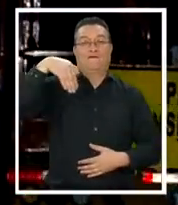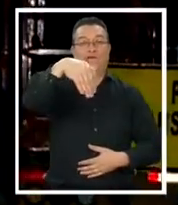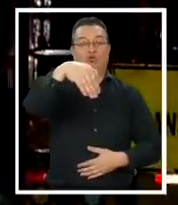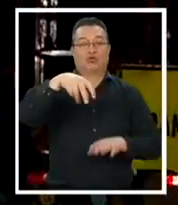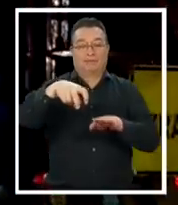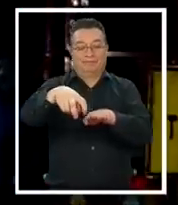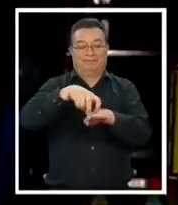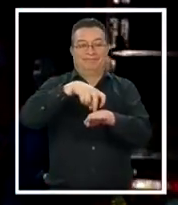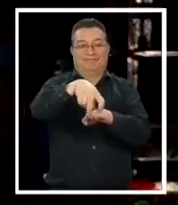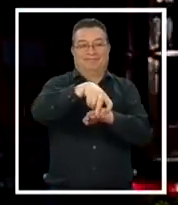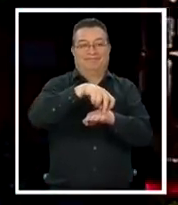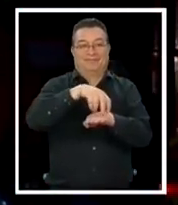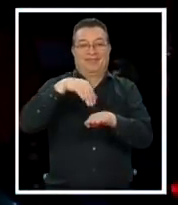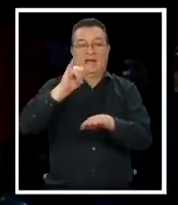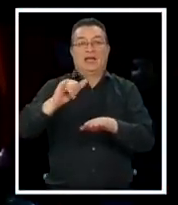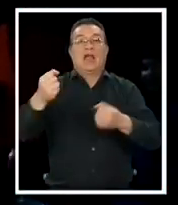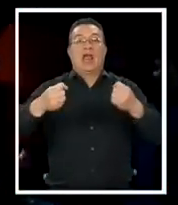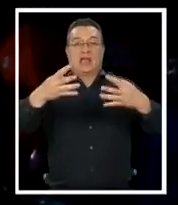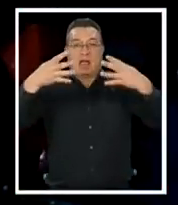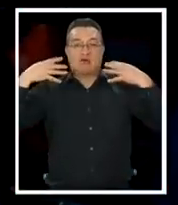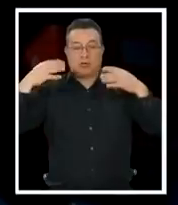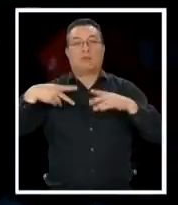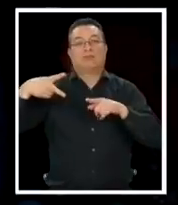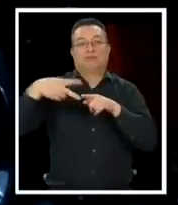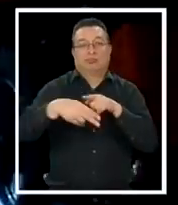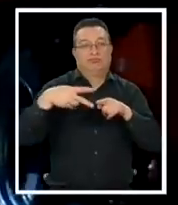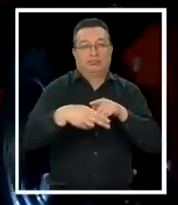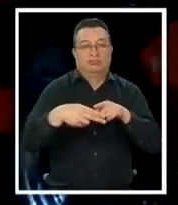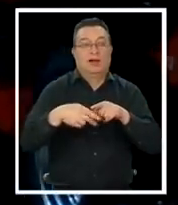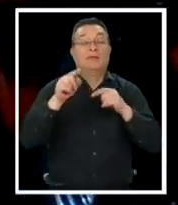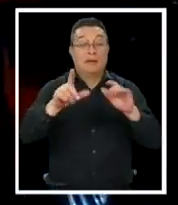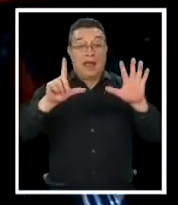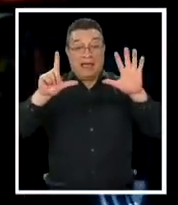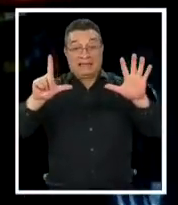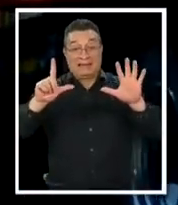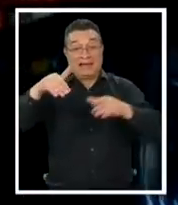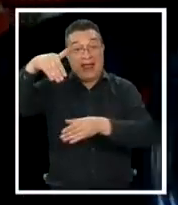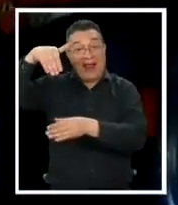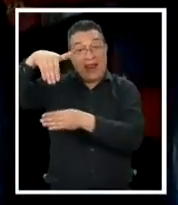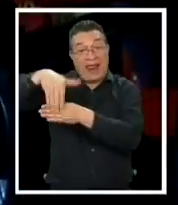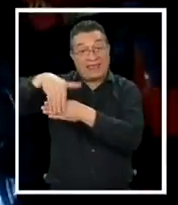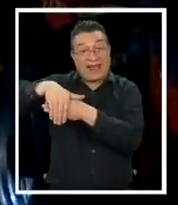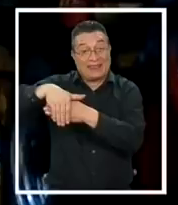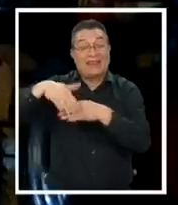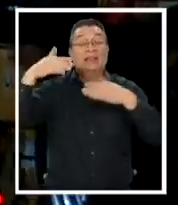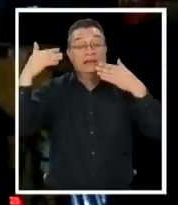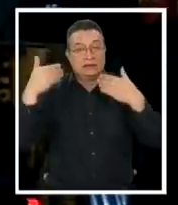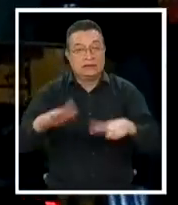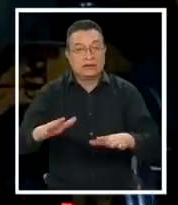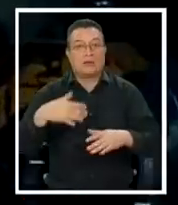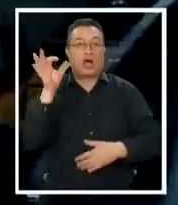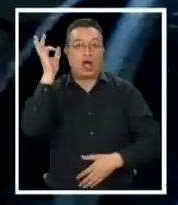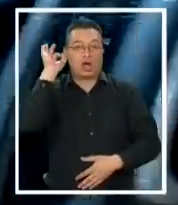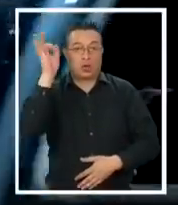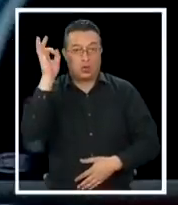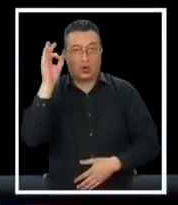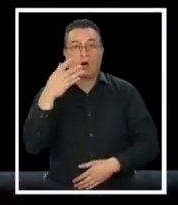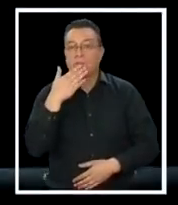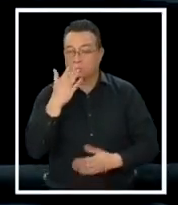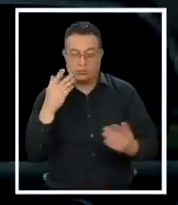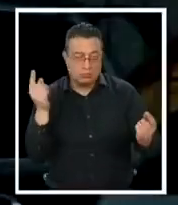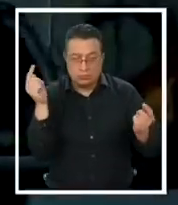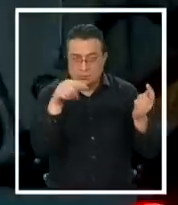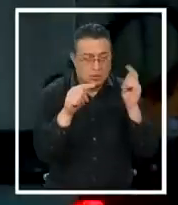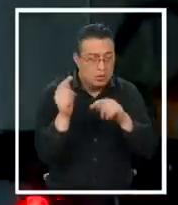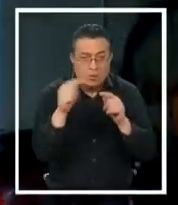transporte de pasajeros y también otros camiones. Ya a eso, más o menos de las 7 de la tarde, terminó una reunión bastante